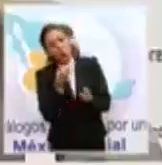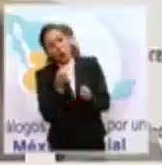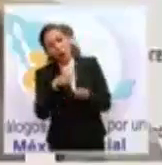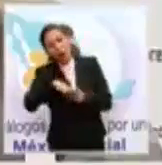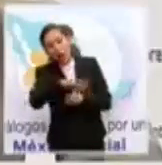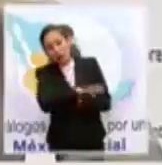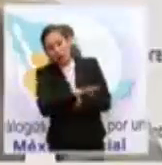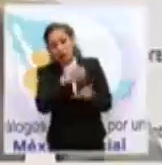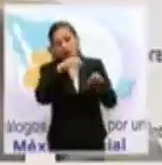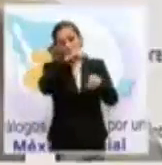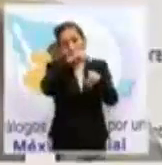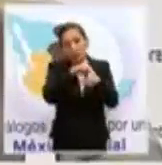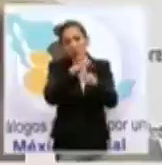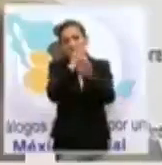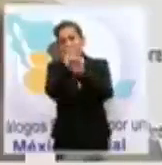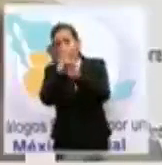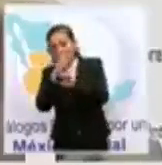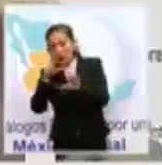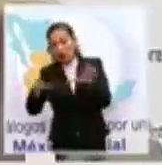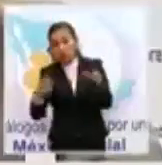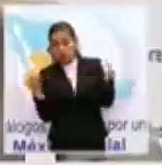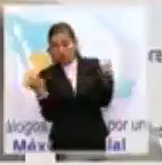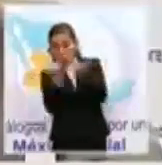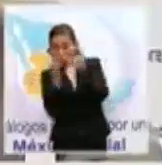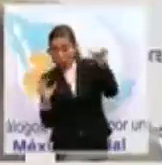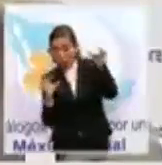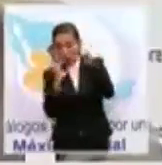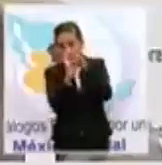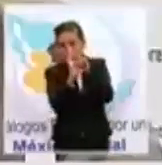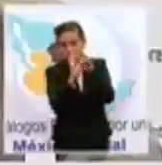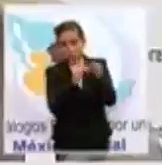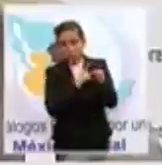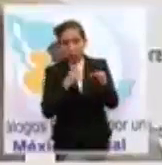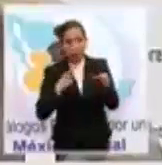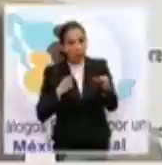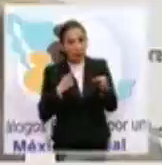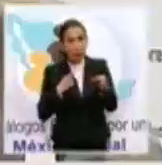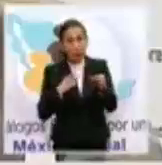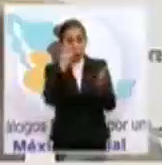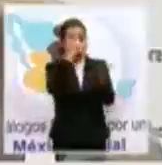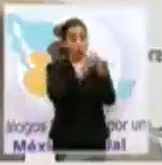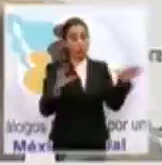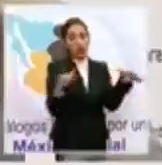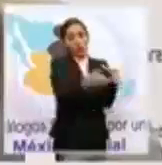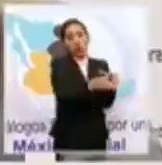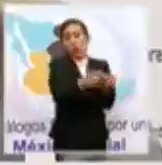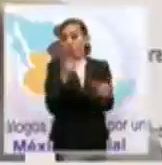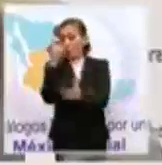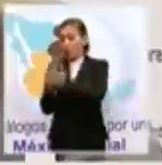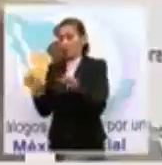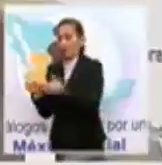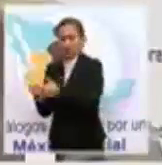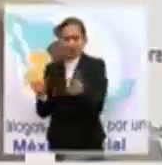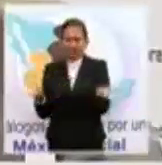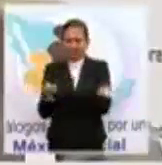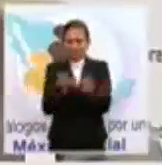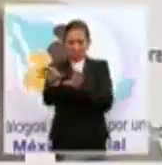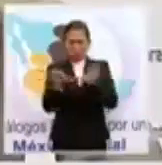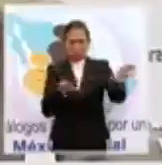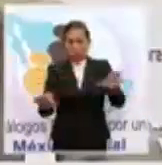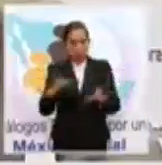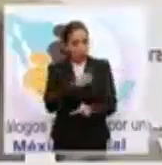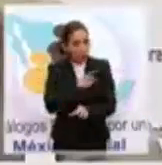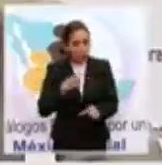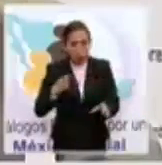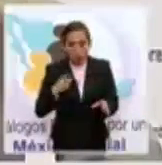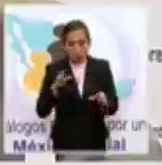estados, municipios es la misma, no tiene por qué haber, ¿no? Padrones únicos, ¿no? De beneficiarios específicos, ni tiene que